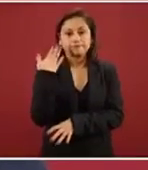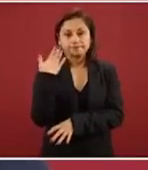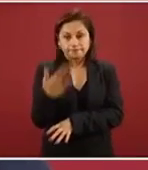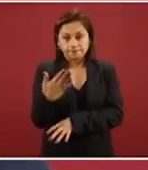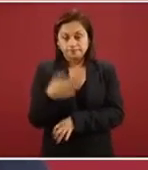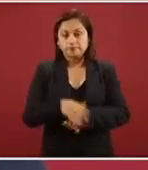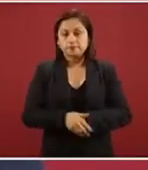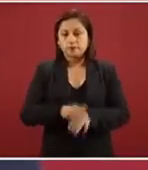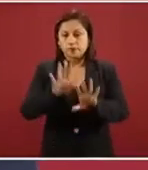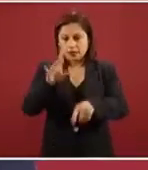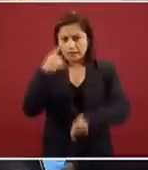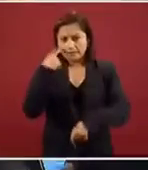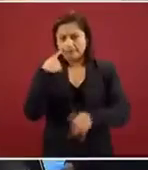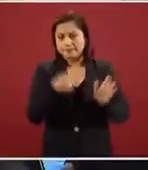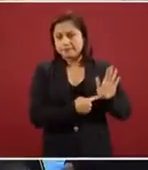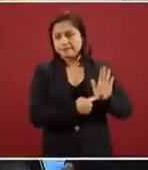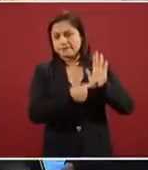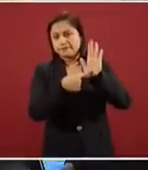un indicador.